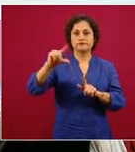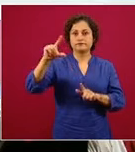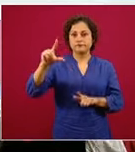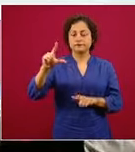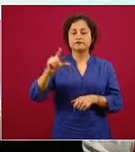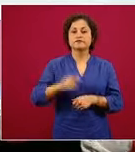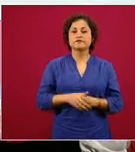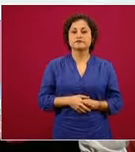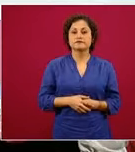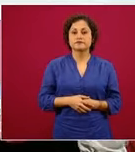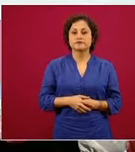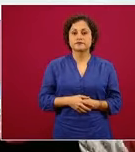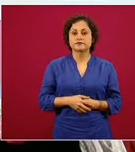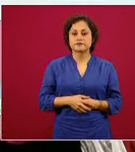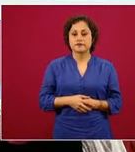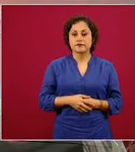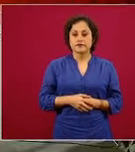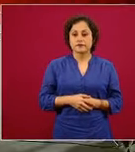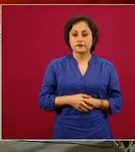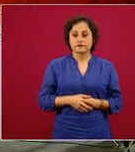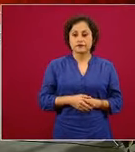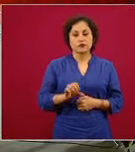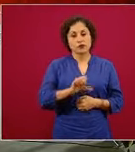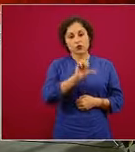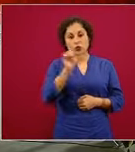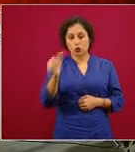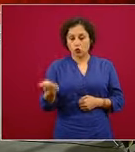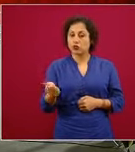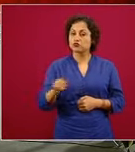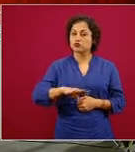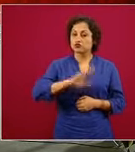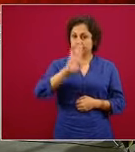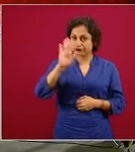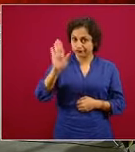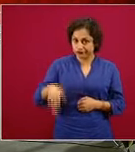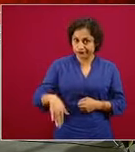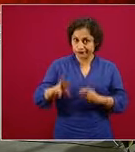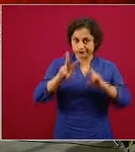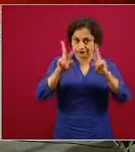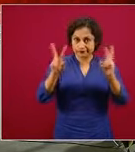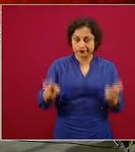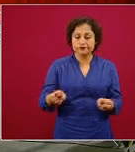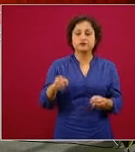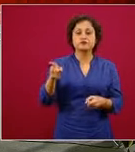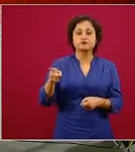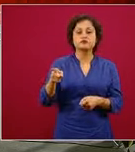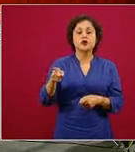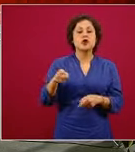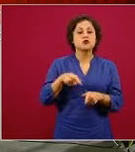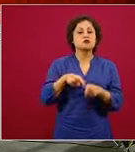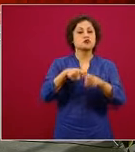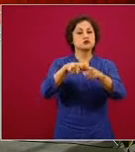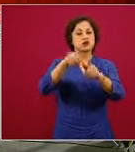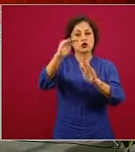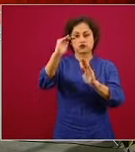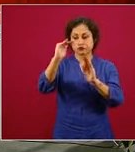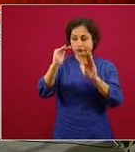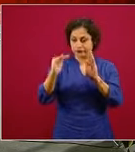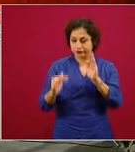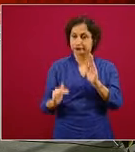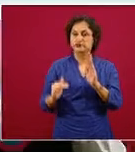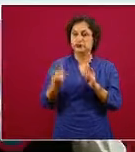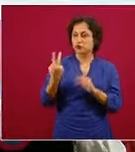los casos estimados. Las defunciones continúan con la tendencia descendente de las últimas 2